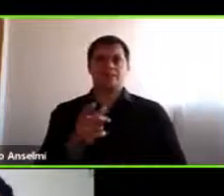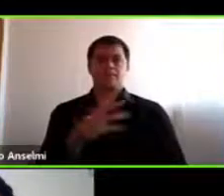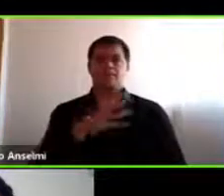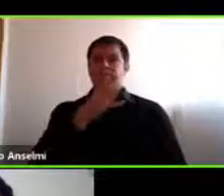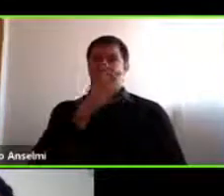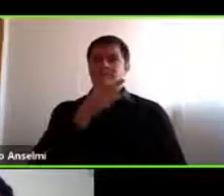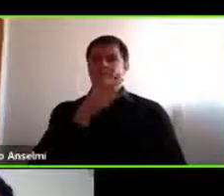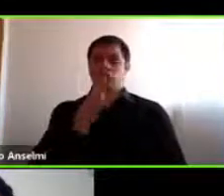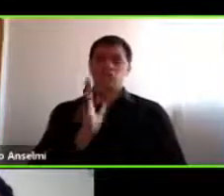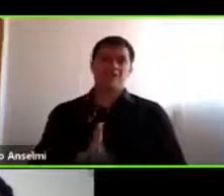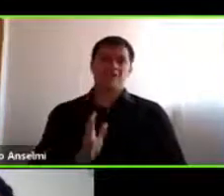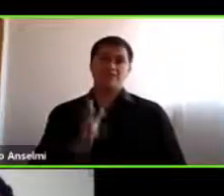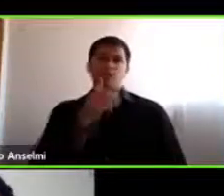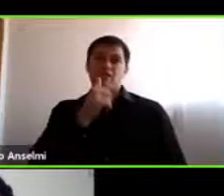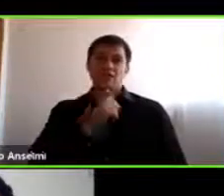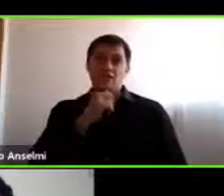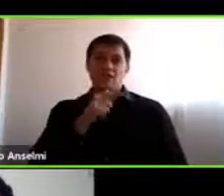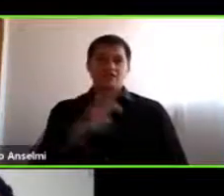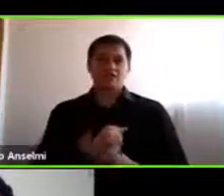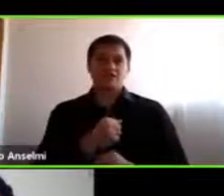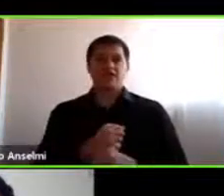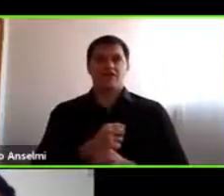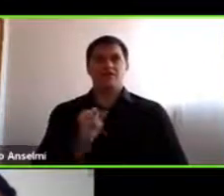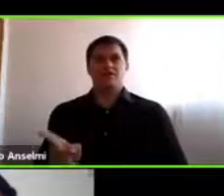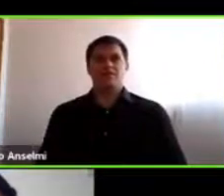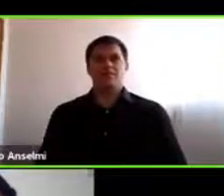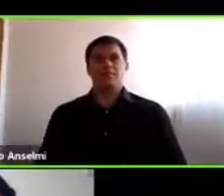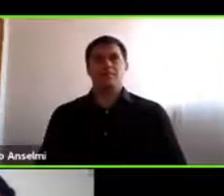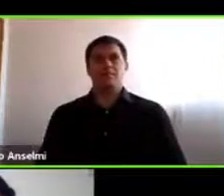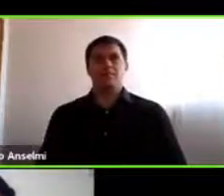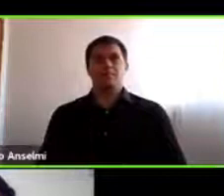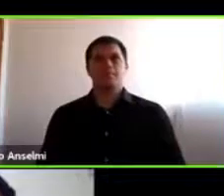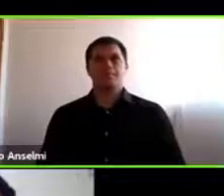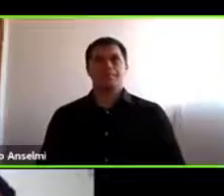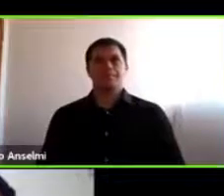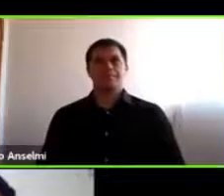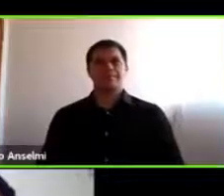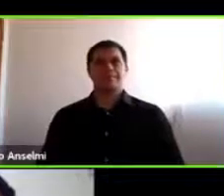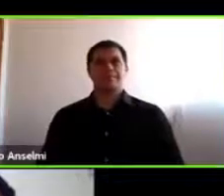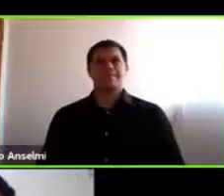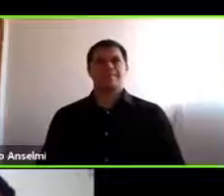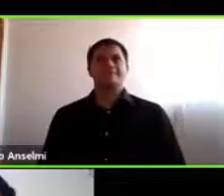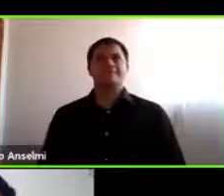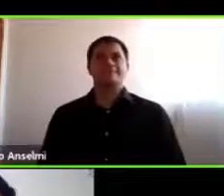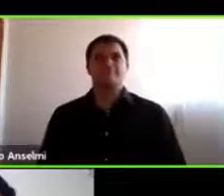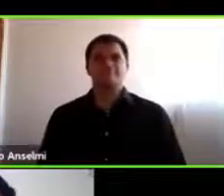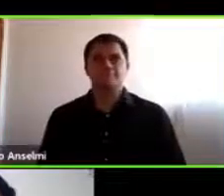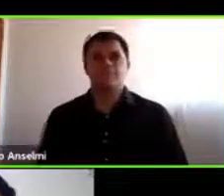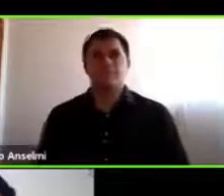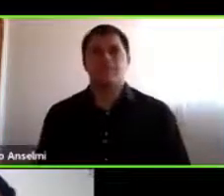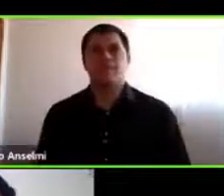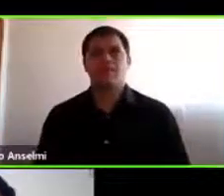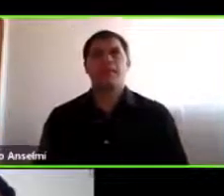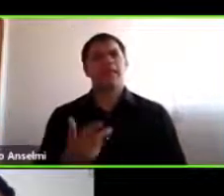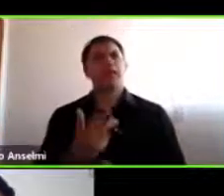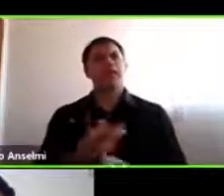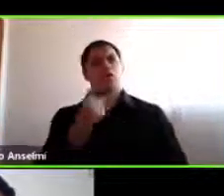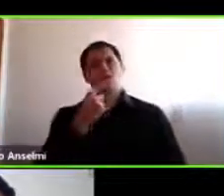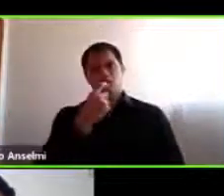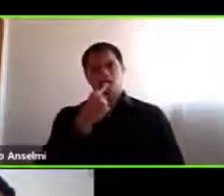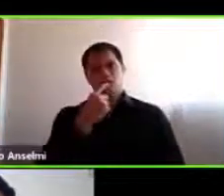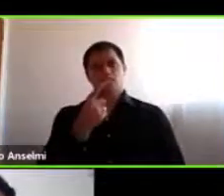porque todavía ni siquiera hemos empezado a trabajar en ello hay una pregunta respecto si es posible